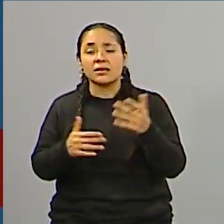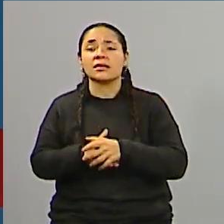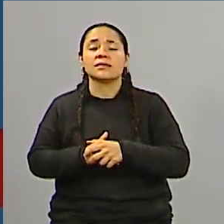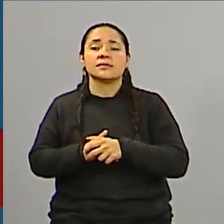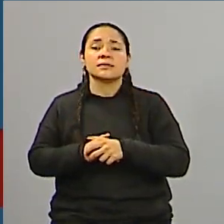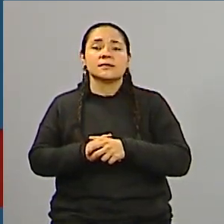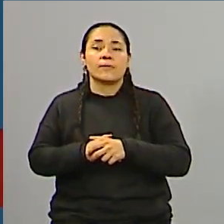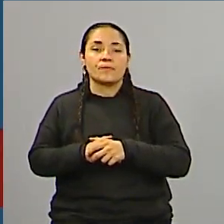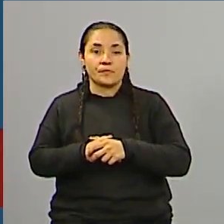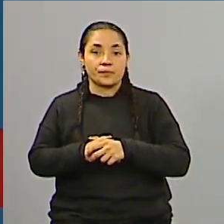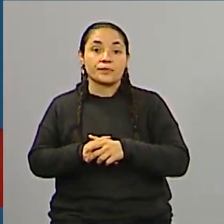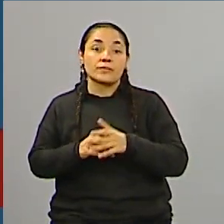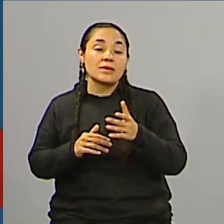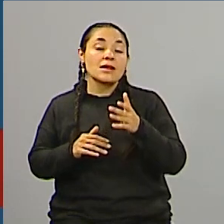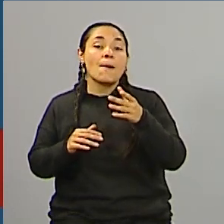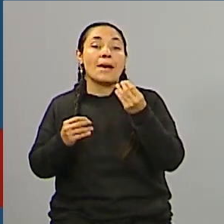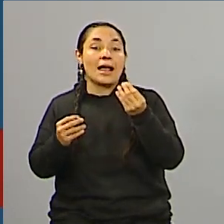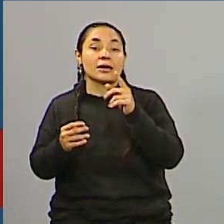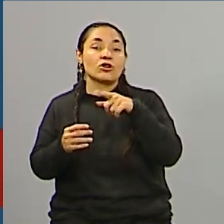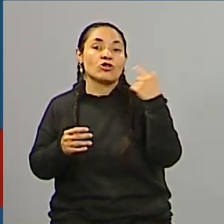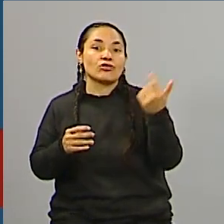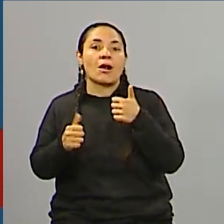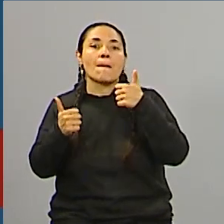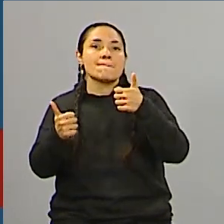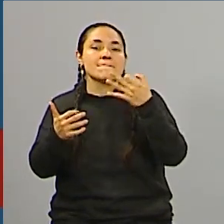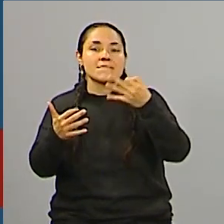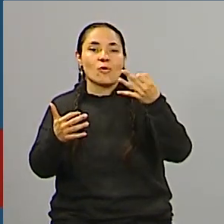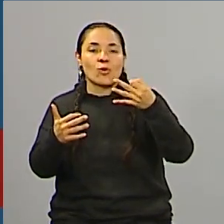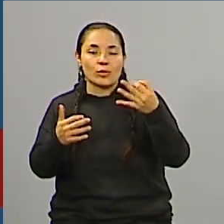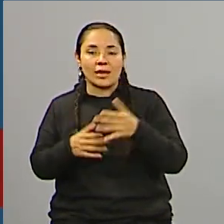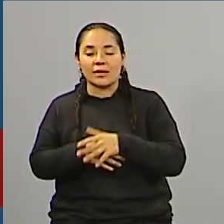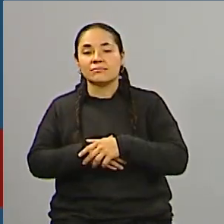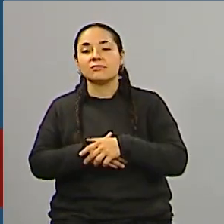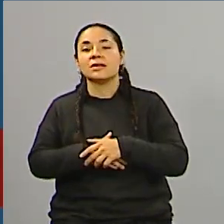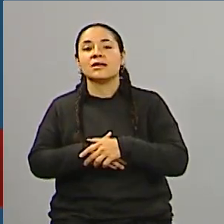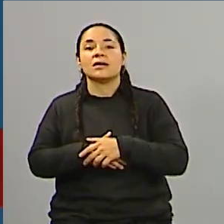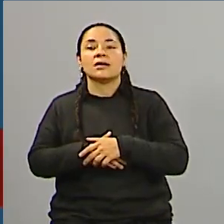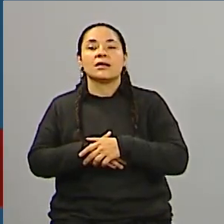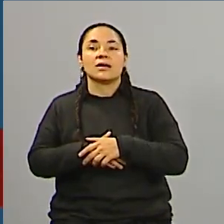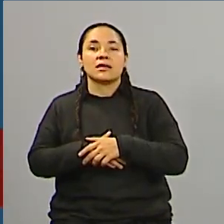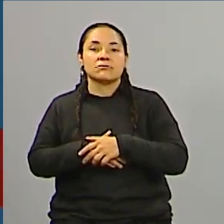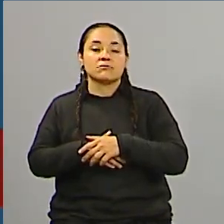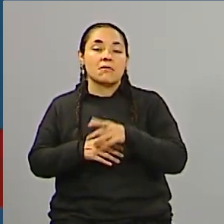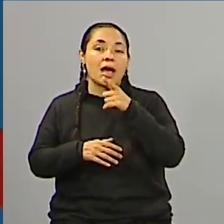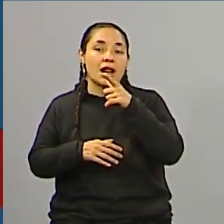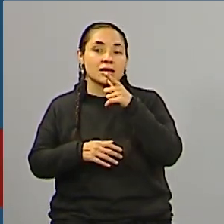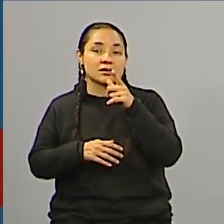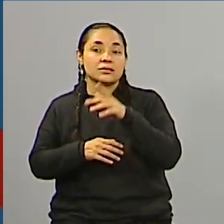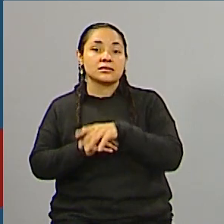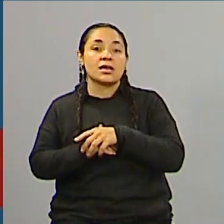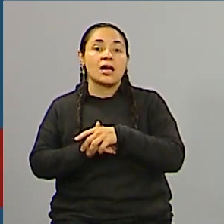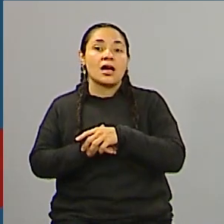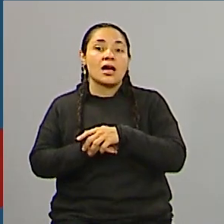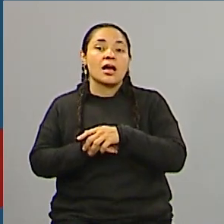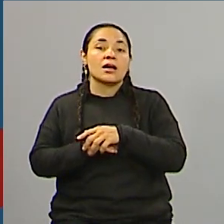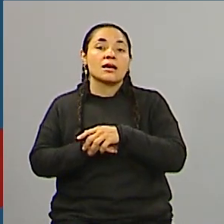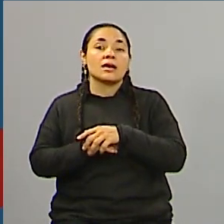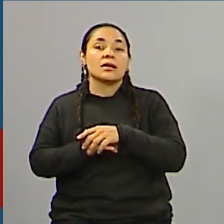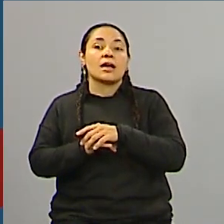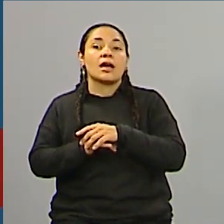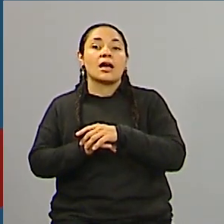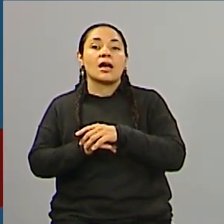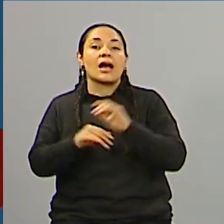atacar distintas... Uno tiene que aportar para trabajar en conjunto, en una unión